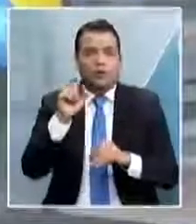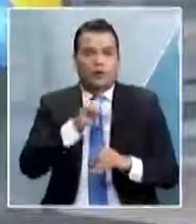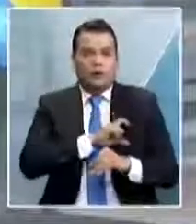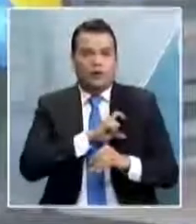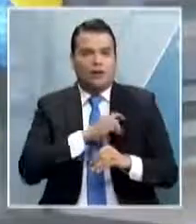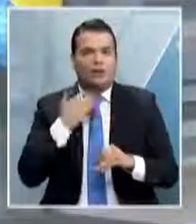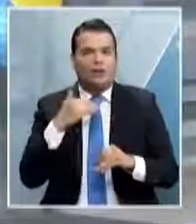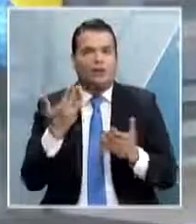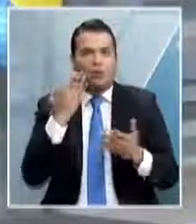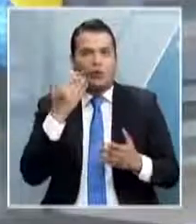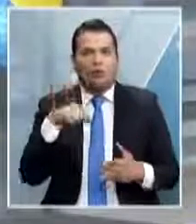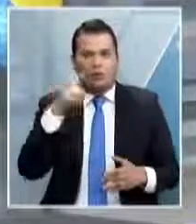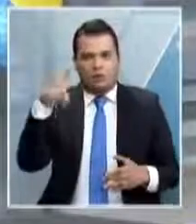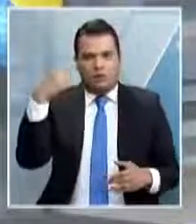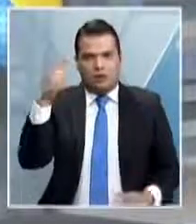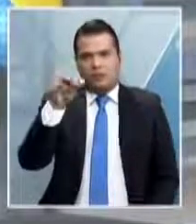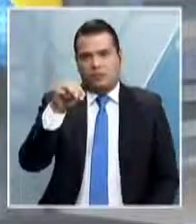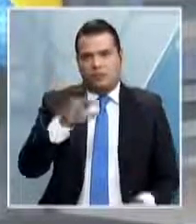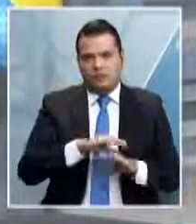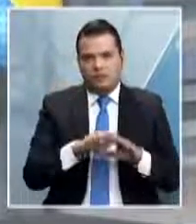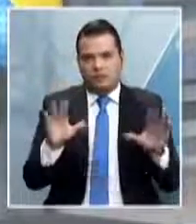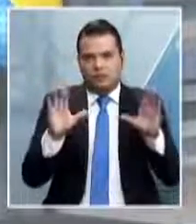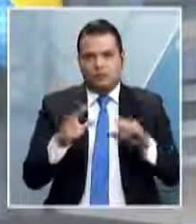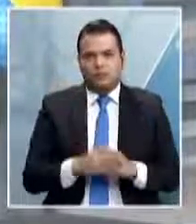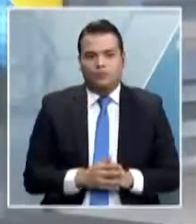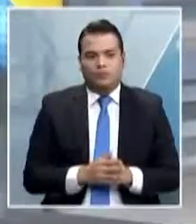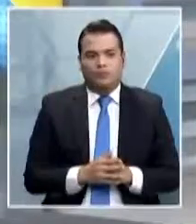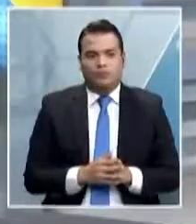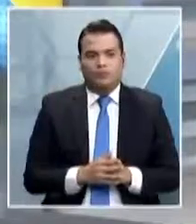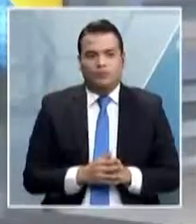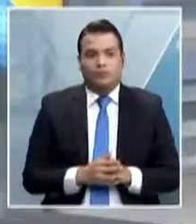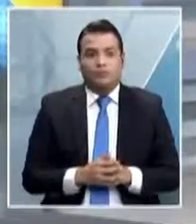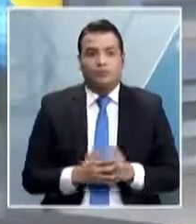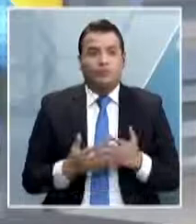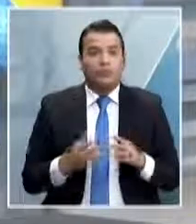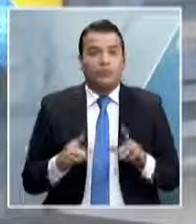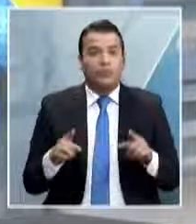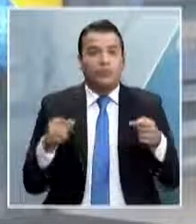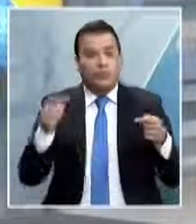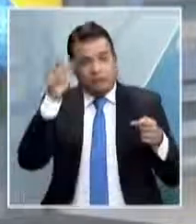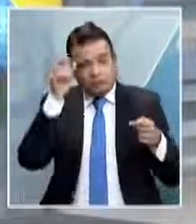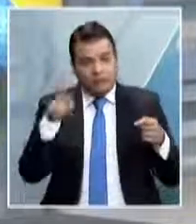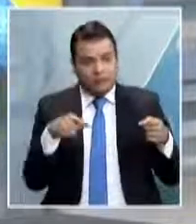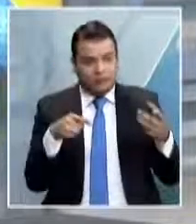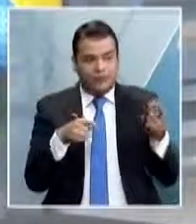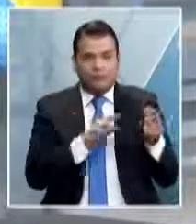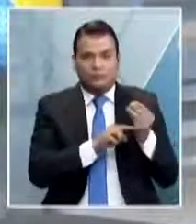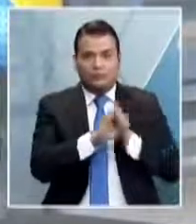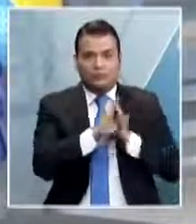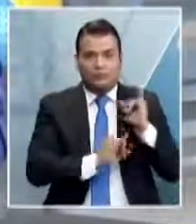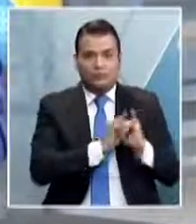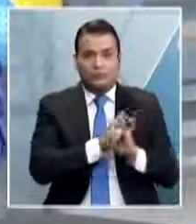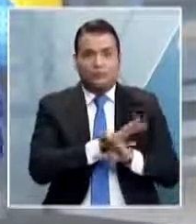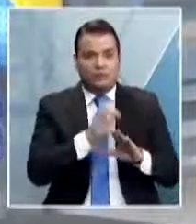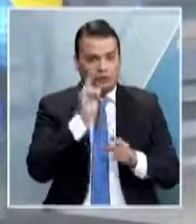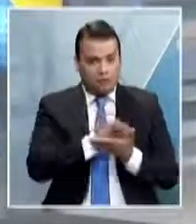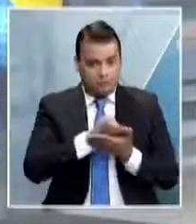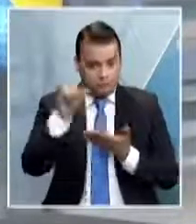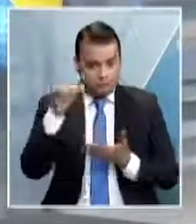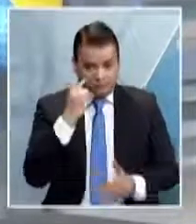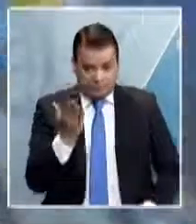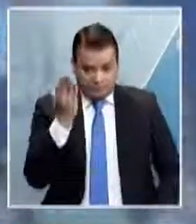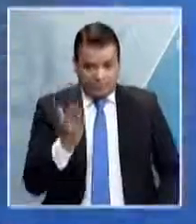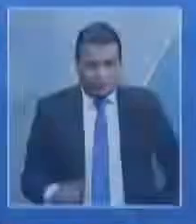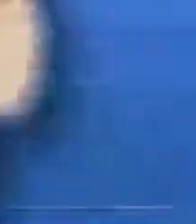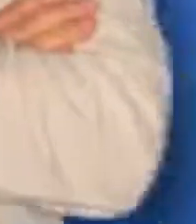Este miércoles regresa para América la Copa Libertadores. Mañana viaja a Porto para enfrentar a la Internacional. 12 horas de vuelo. Aquí está mi análisis.